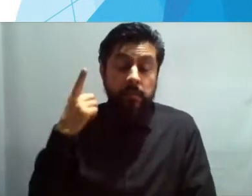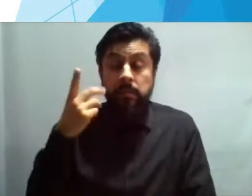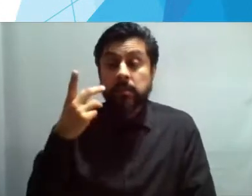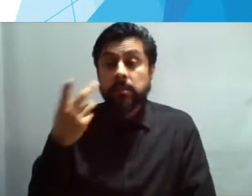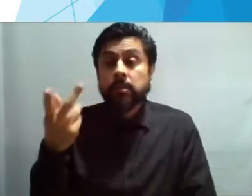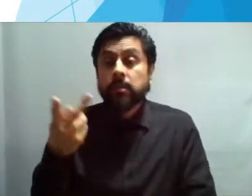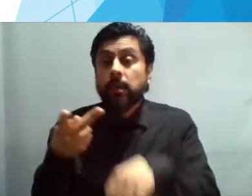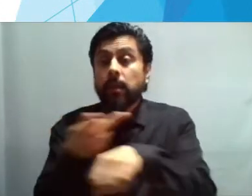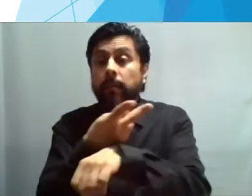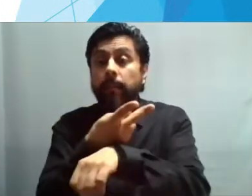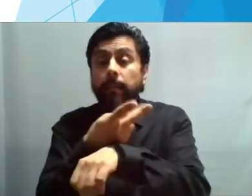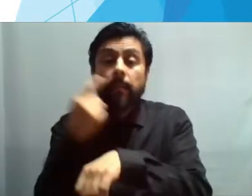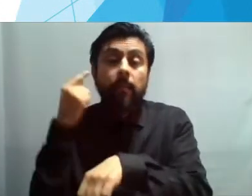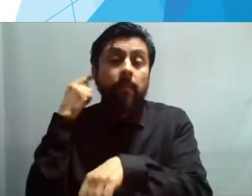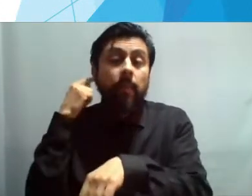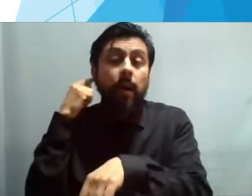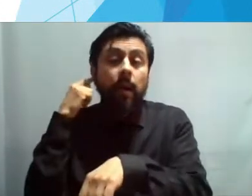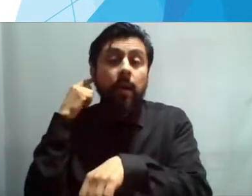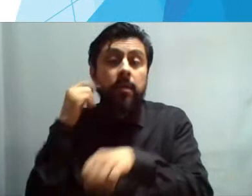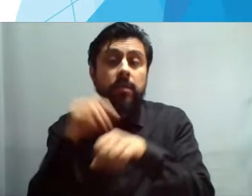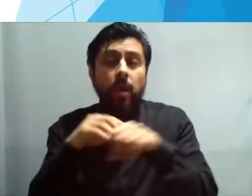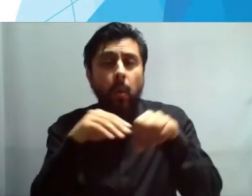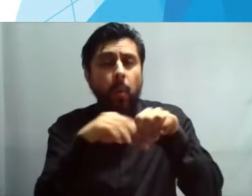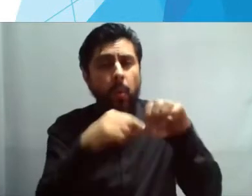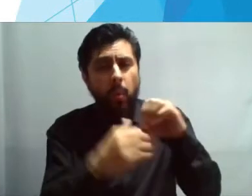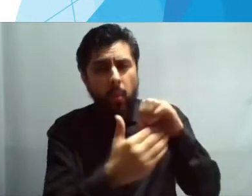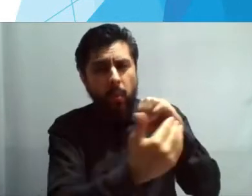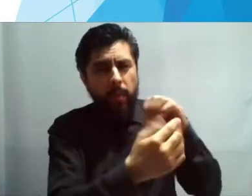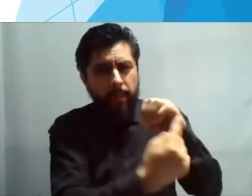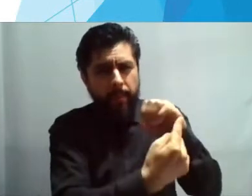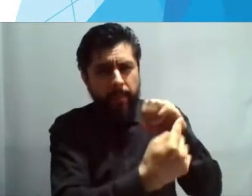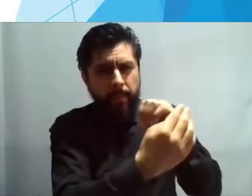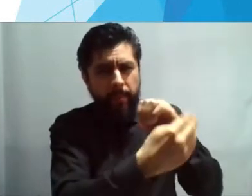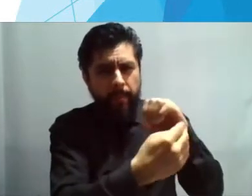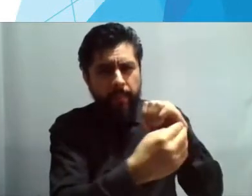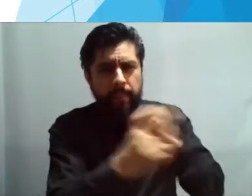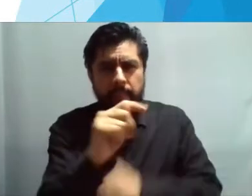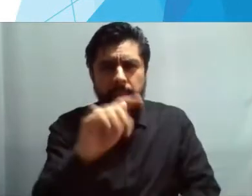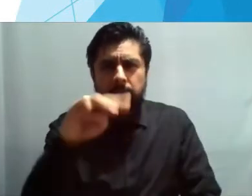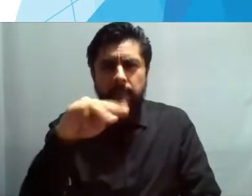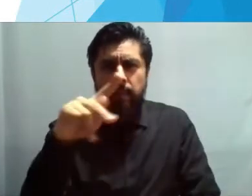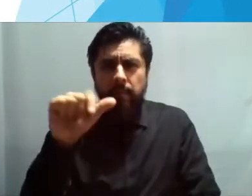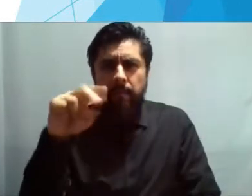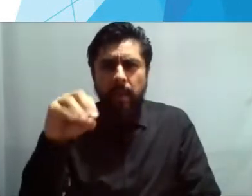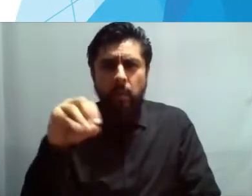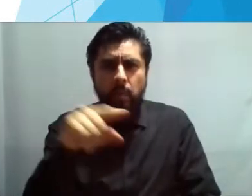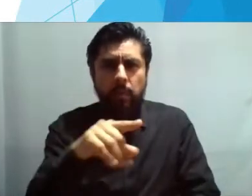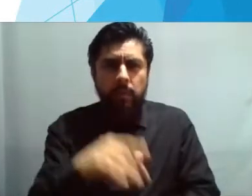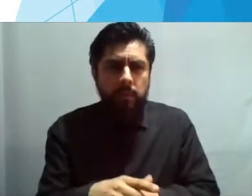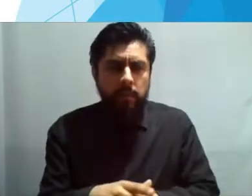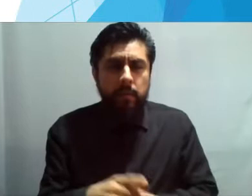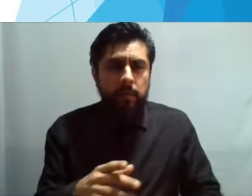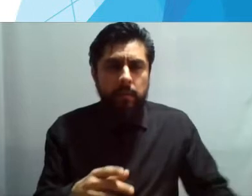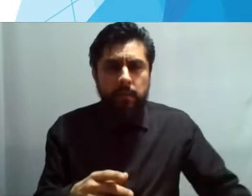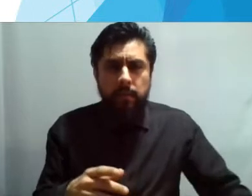Al fondo del conducto hay una membrana muy delicada que se llama tímpano y es lo que nos permite escuchar de buena